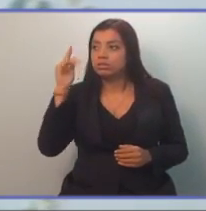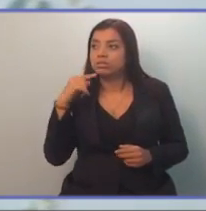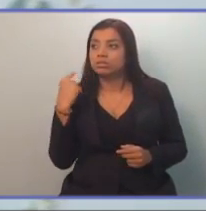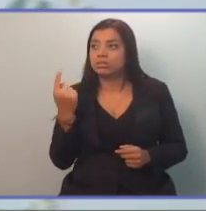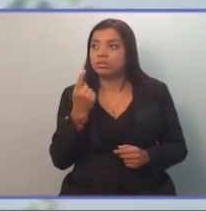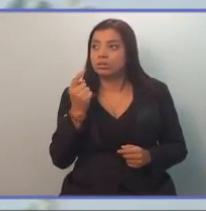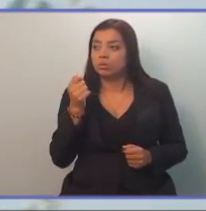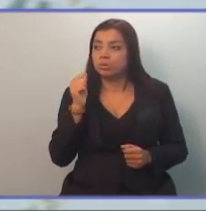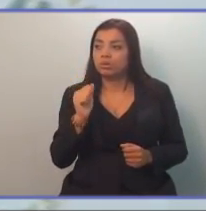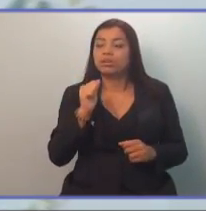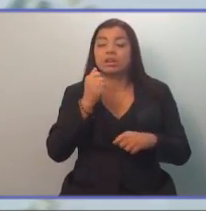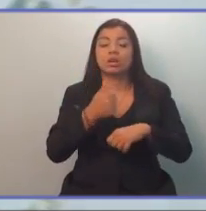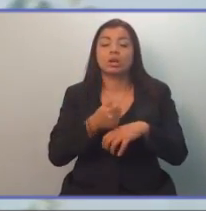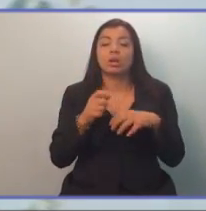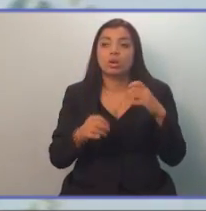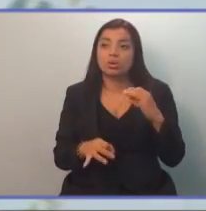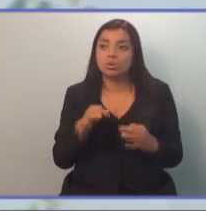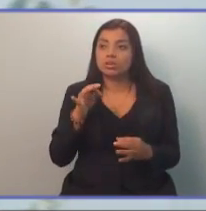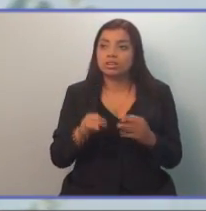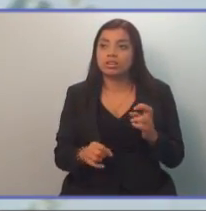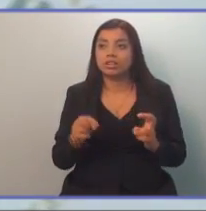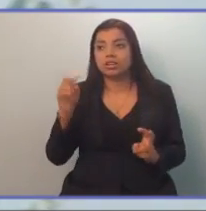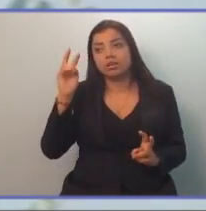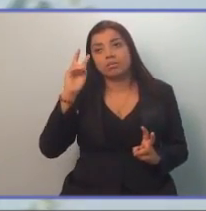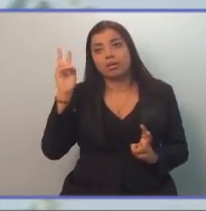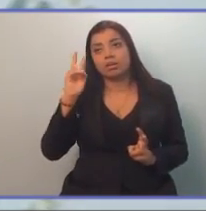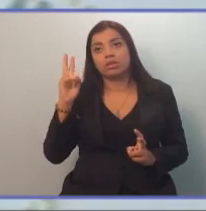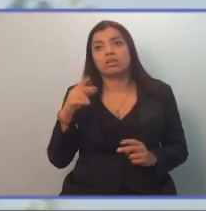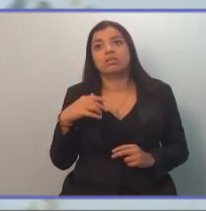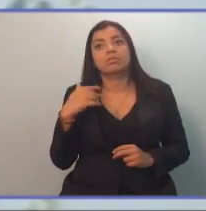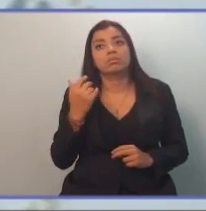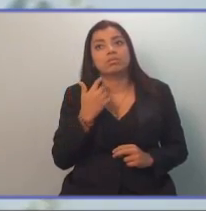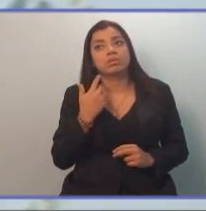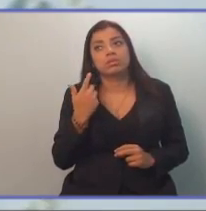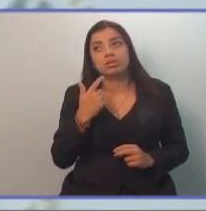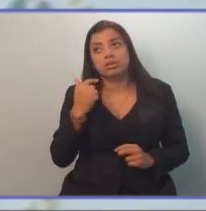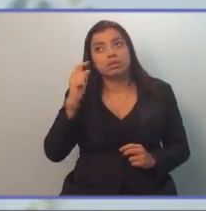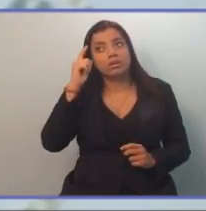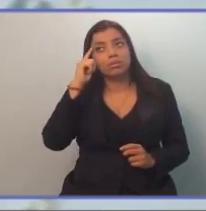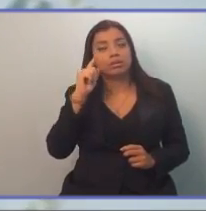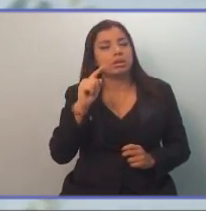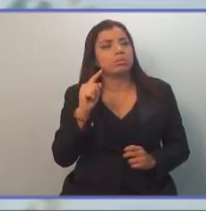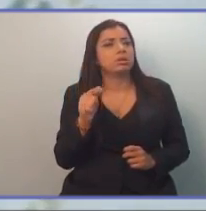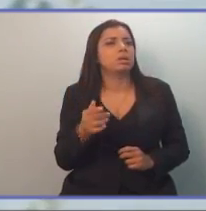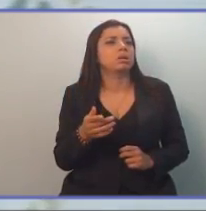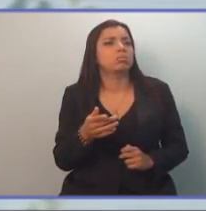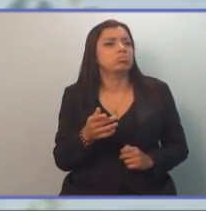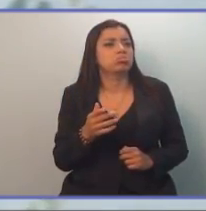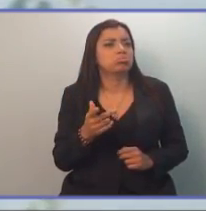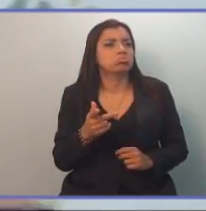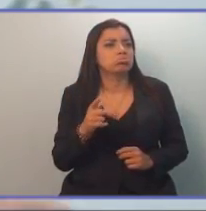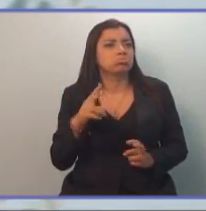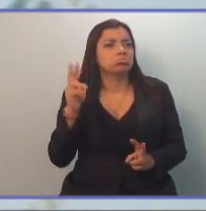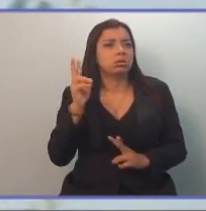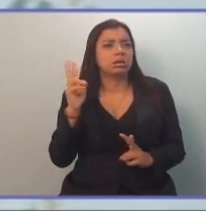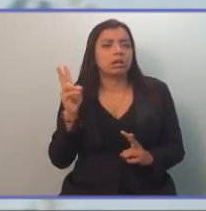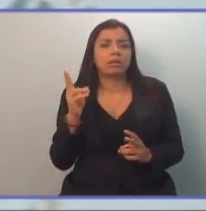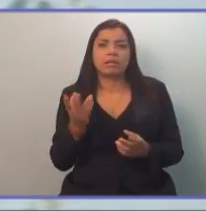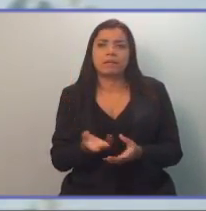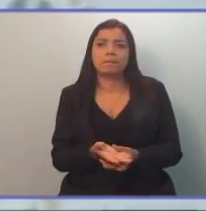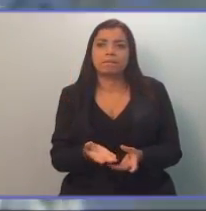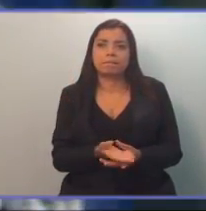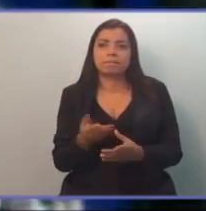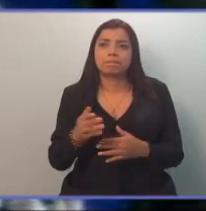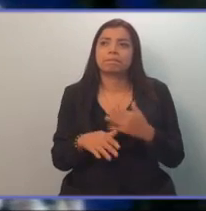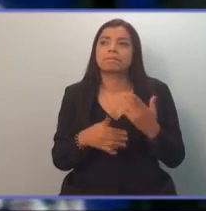únicamente se creó el juzgado de San Salvador porque consideramos nosotros que la carga no iba a ser demasiada como para ampliar